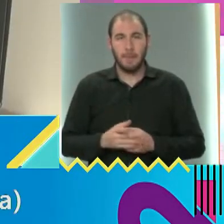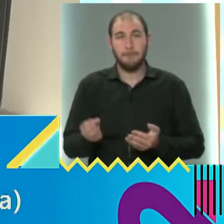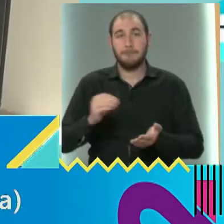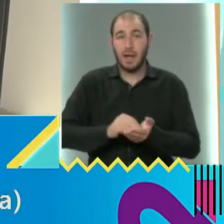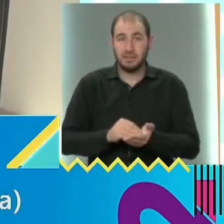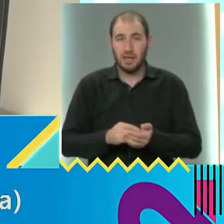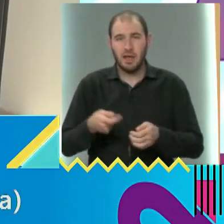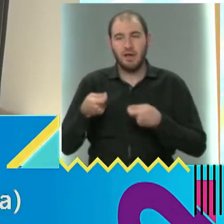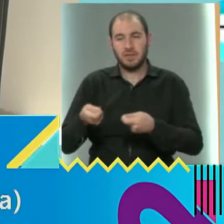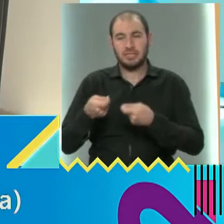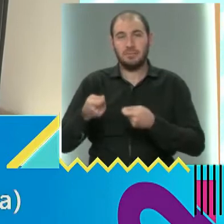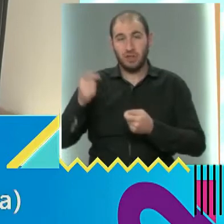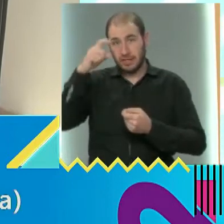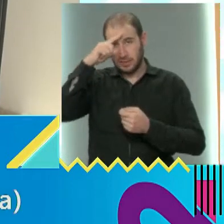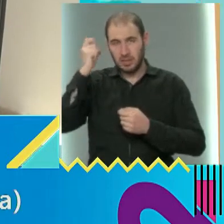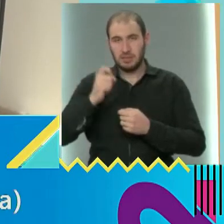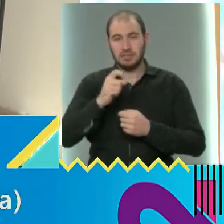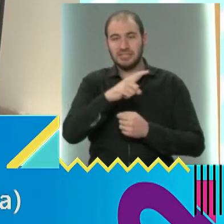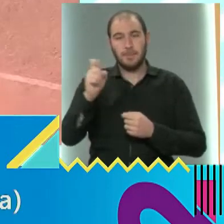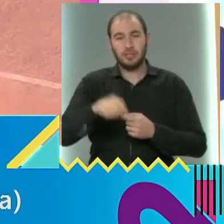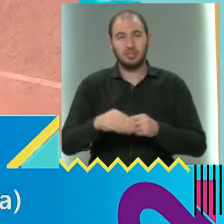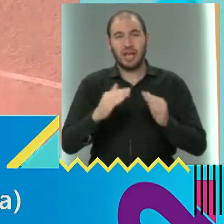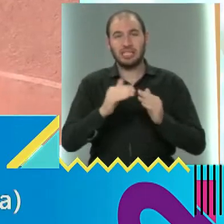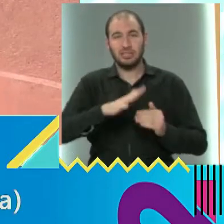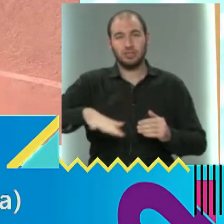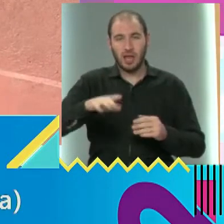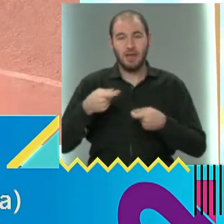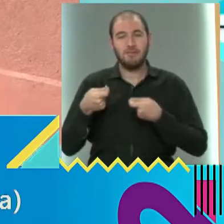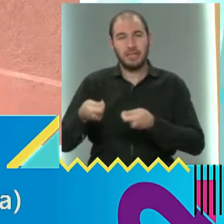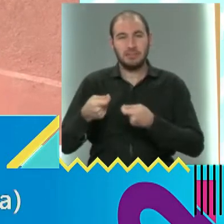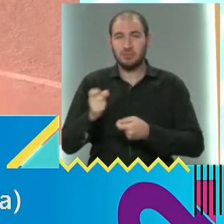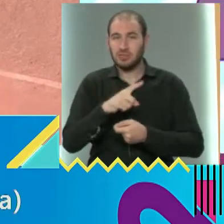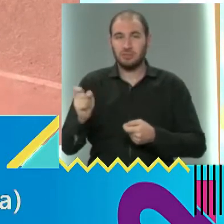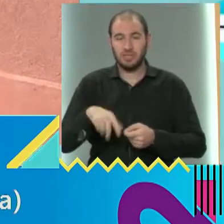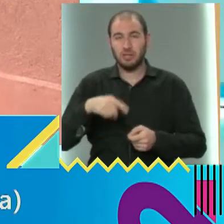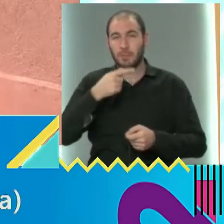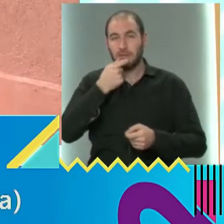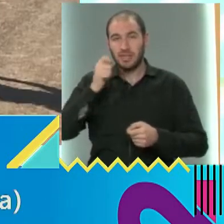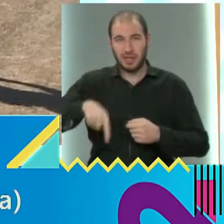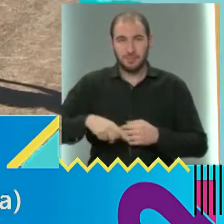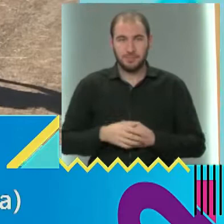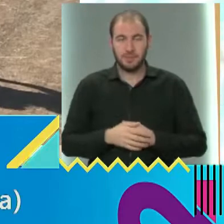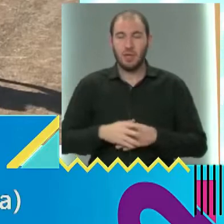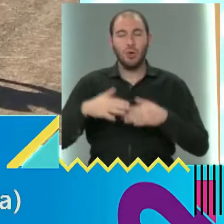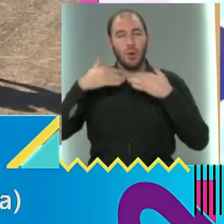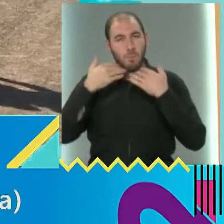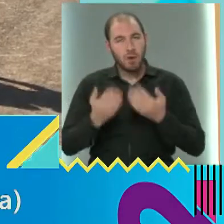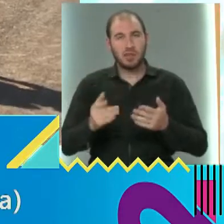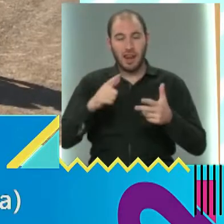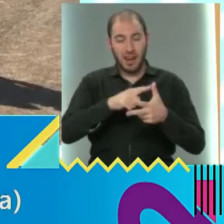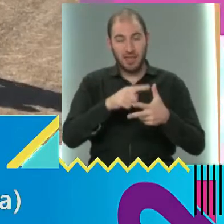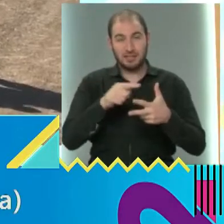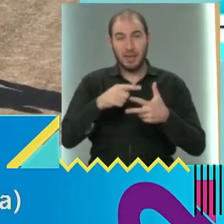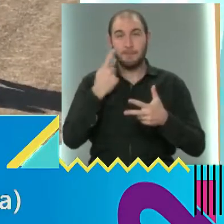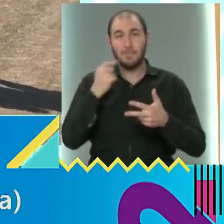además del financiamiento nacional, es decir, 100% de viviendas sociales con financiamiento 100% provincial. Más allá de esta línea de acción, que